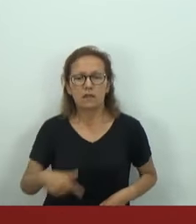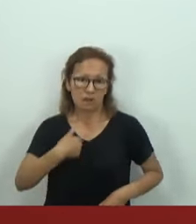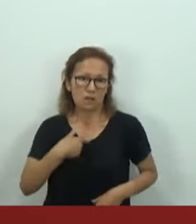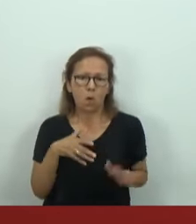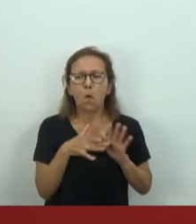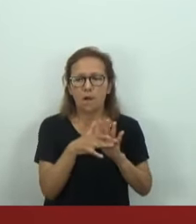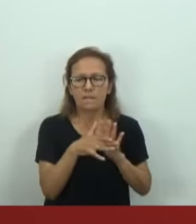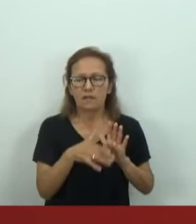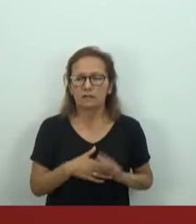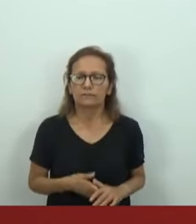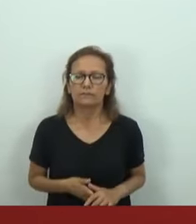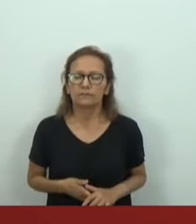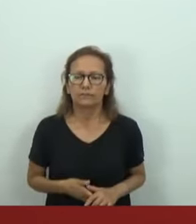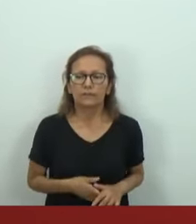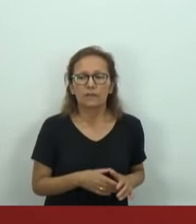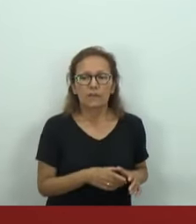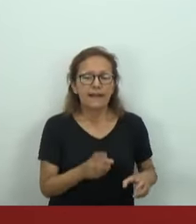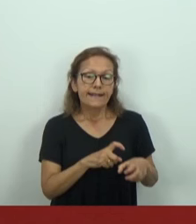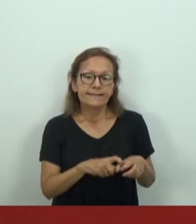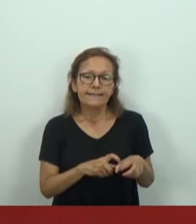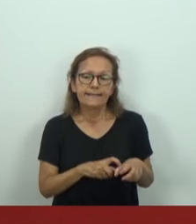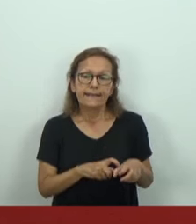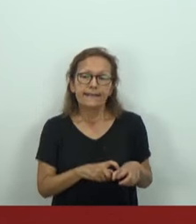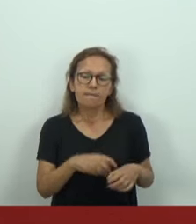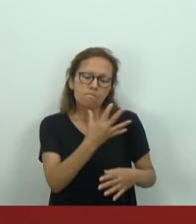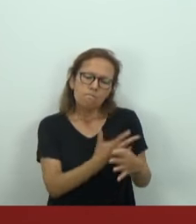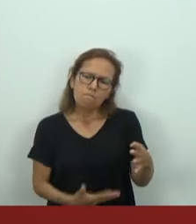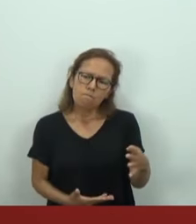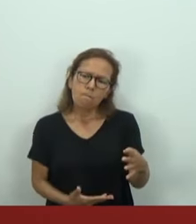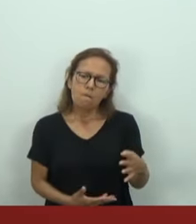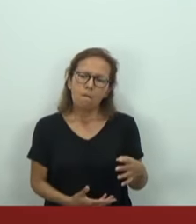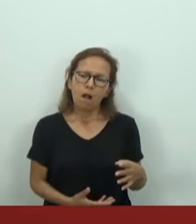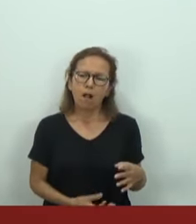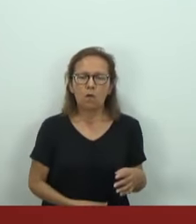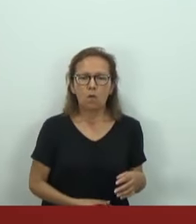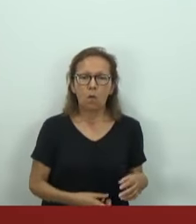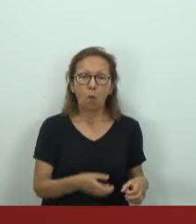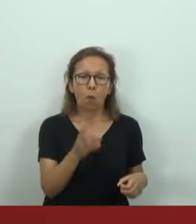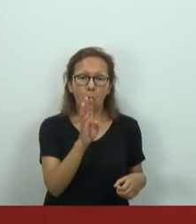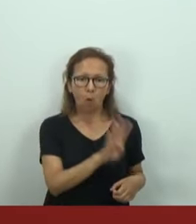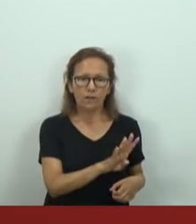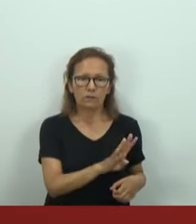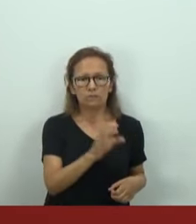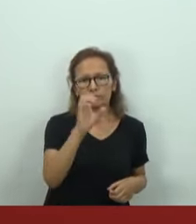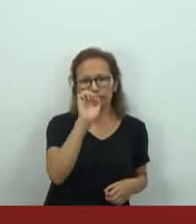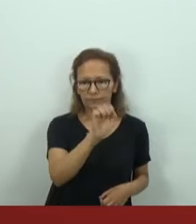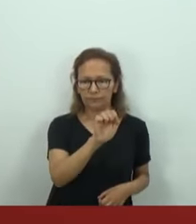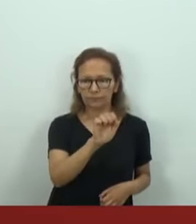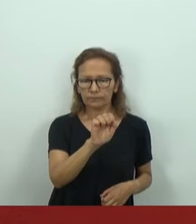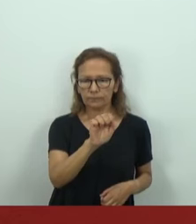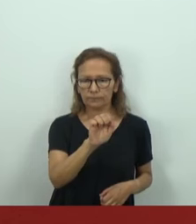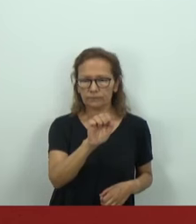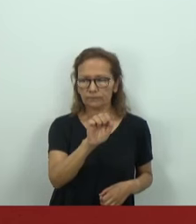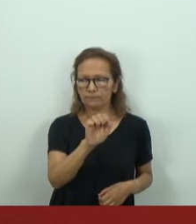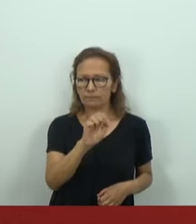existen cuatro grupos sanguíneos, A, B, AB y cero. En algunos países